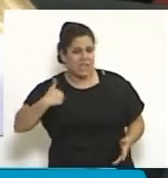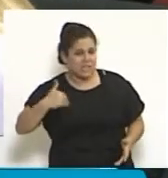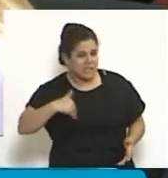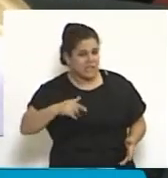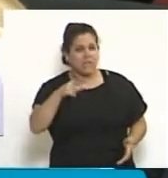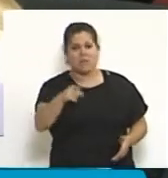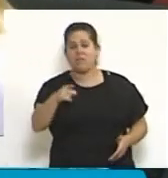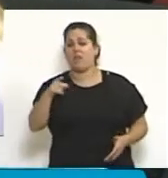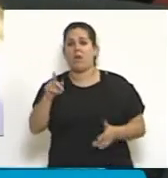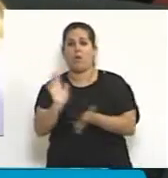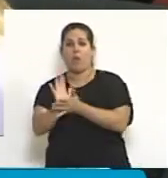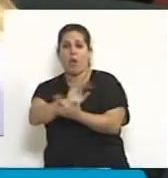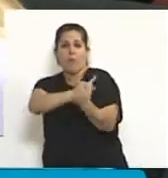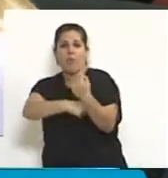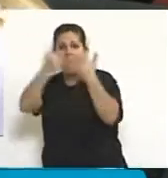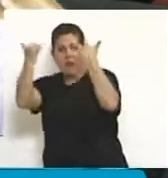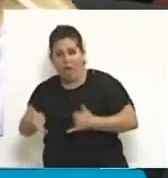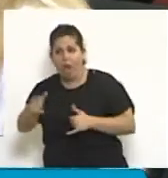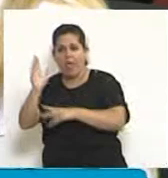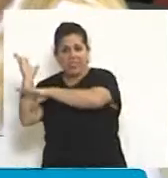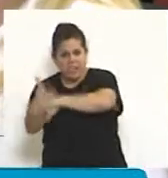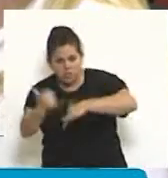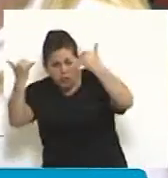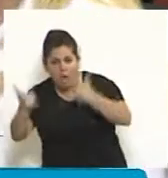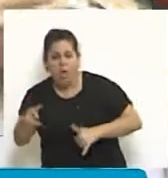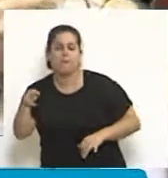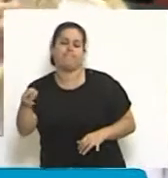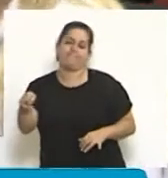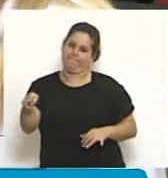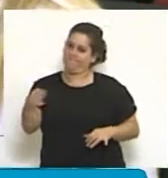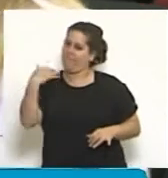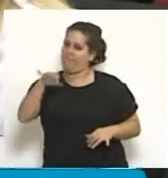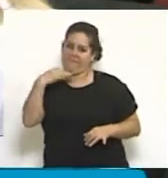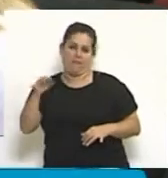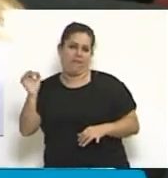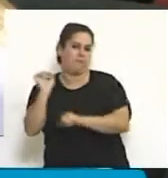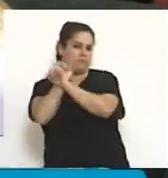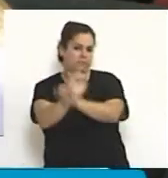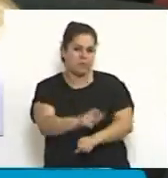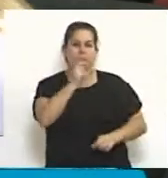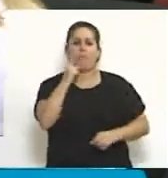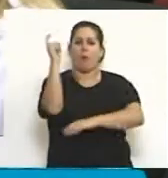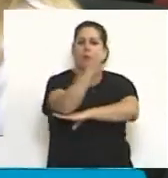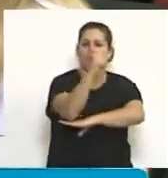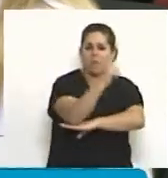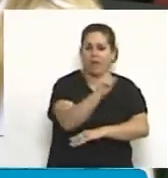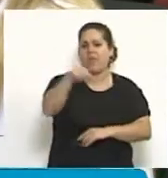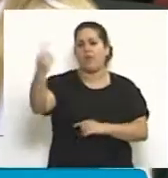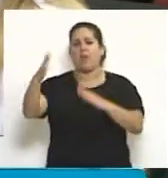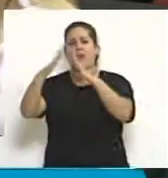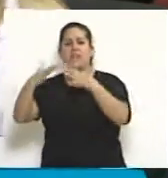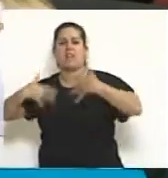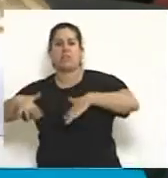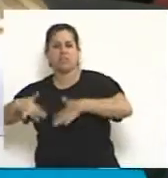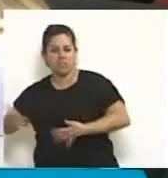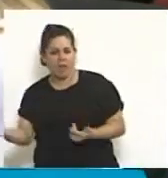una justicia donde los poderosos que cometen delitos, muchos de los cuales transitan entre el Puerto Madero y la Casa de Gobierno, entre el Puerto